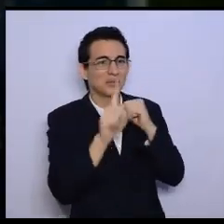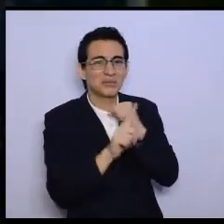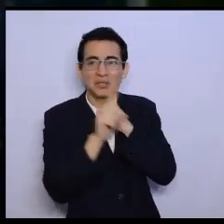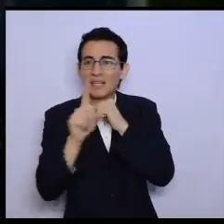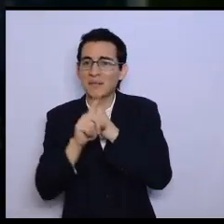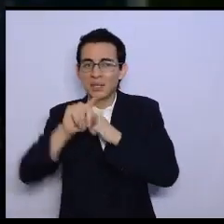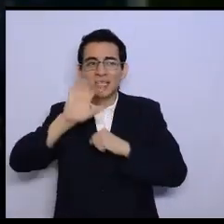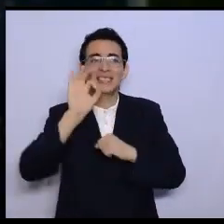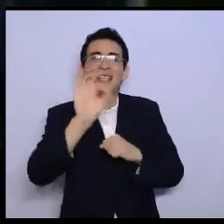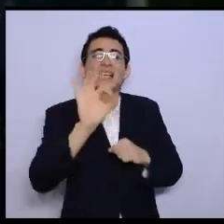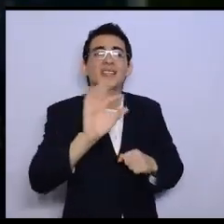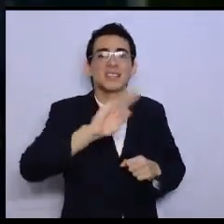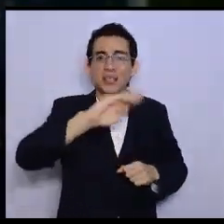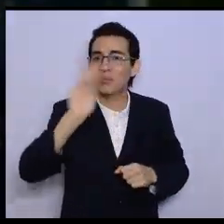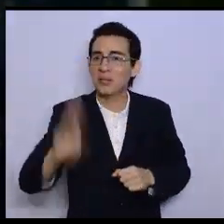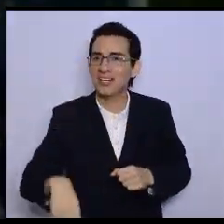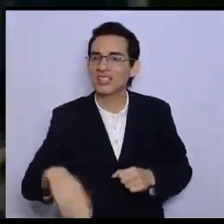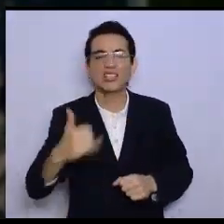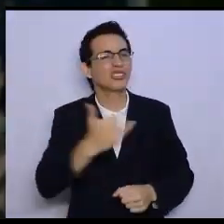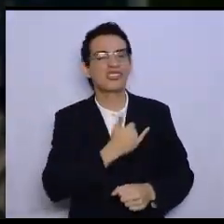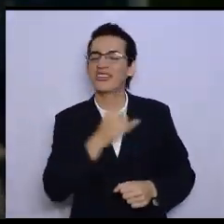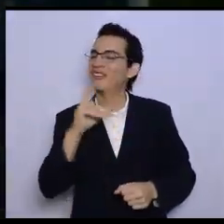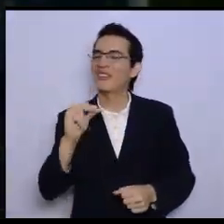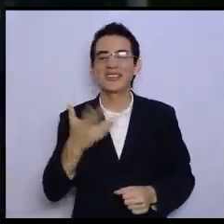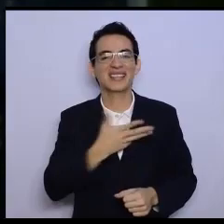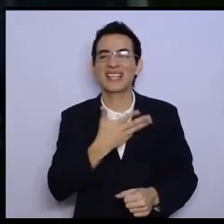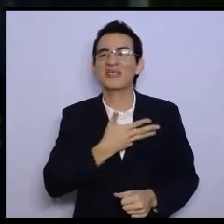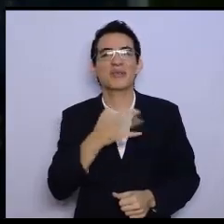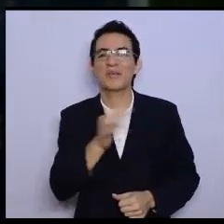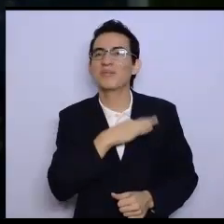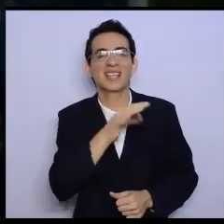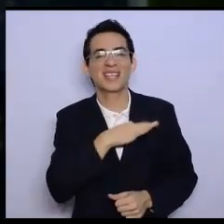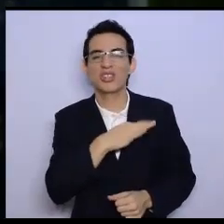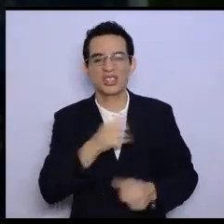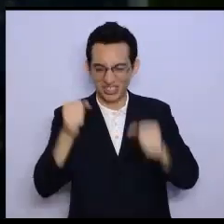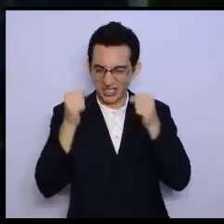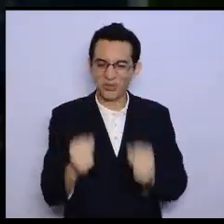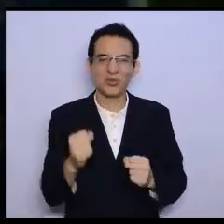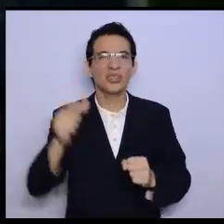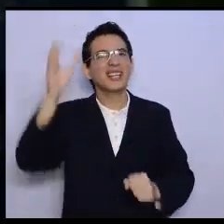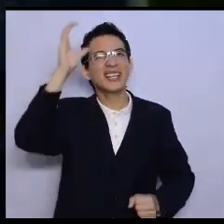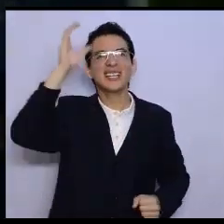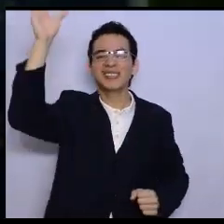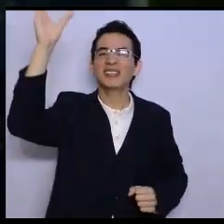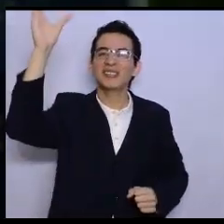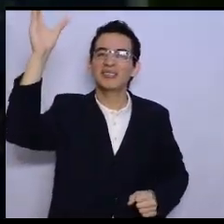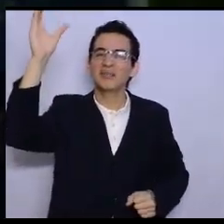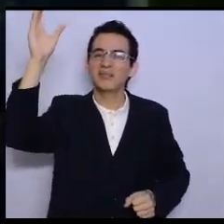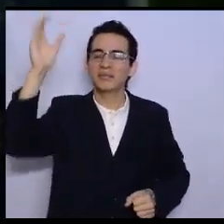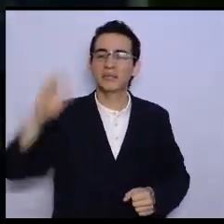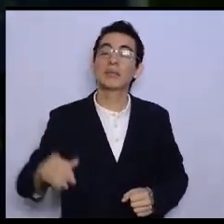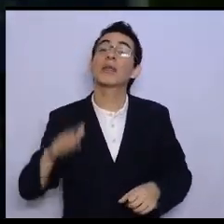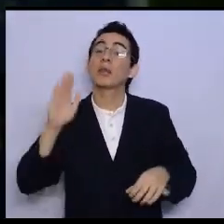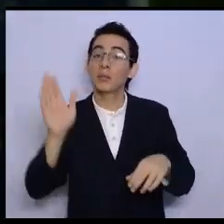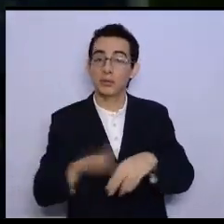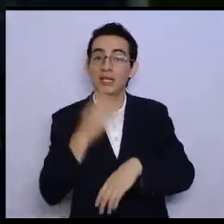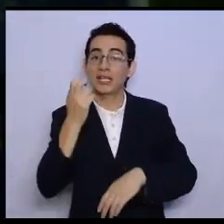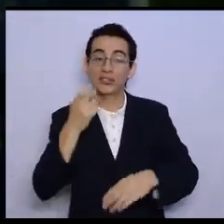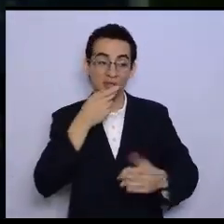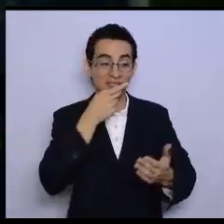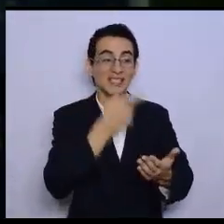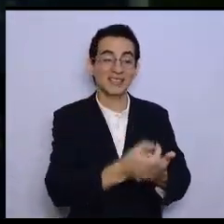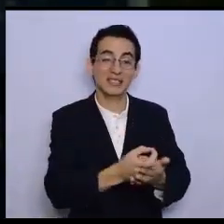tú estarás conmigo. O sea, y más abajo en ese mismo Salmo 23, dijo, me guiarás